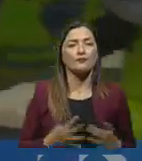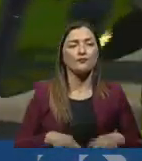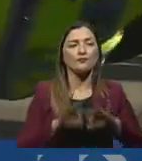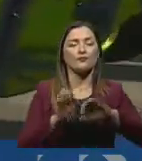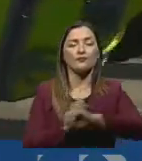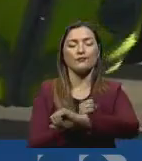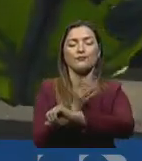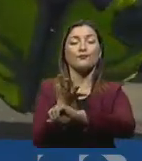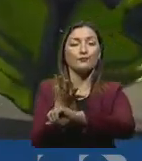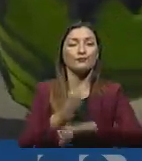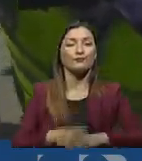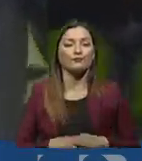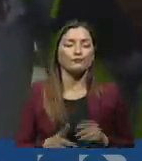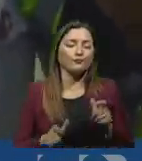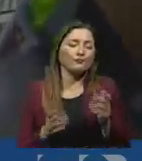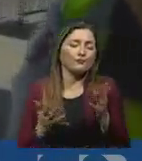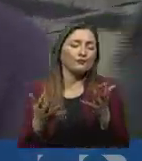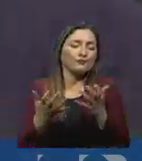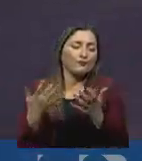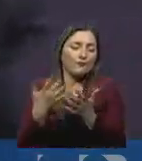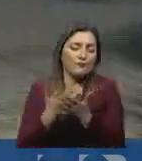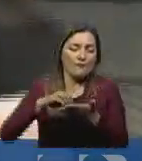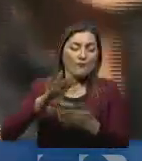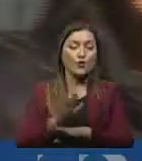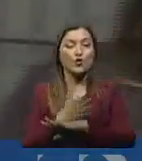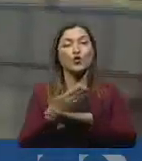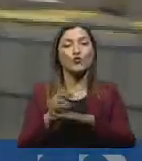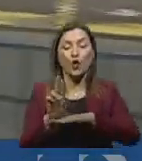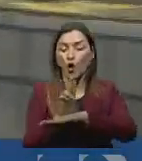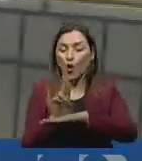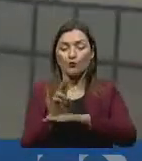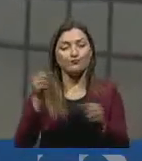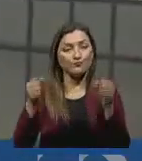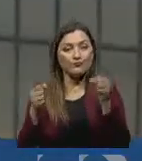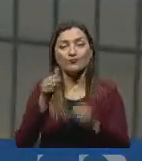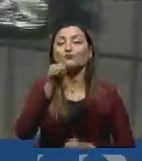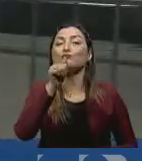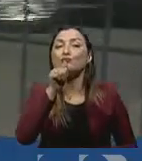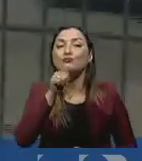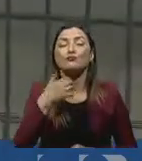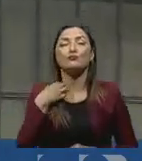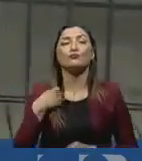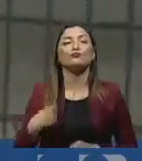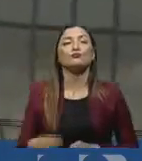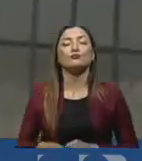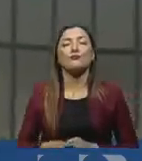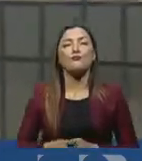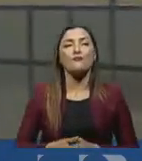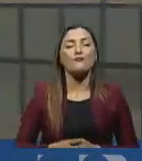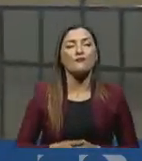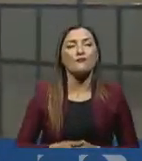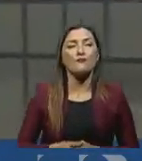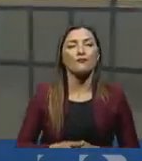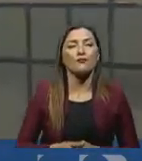también es que aquellas personas que vengan al concierto utilicen su vehículo privado no es lo utilicen